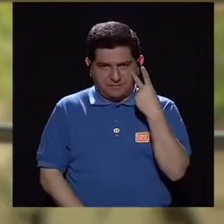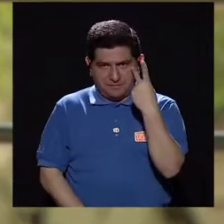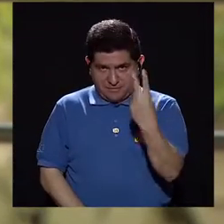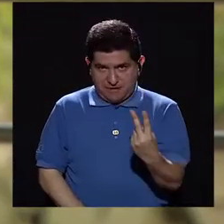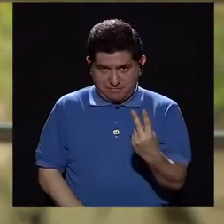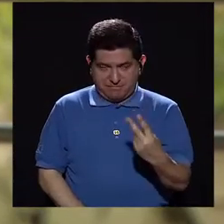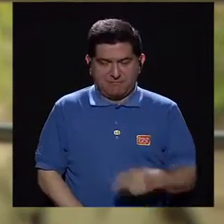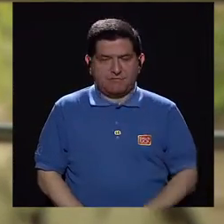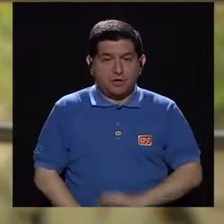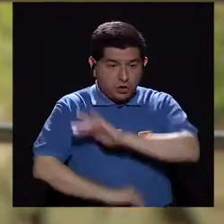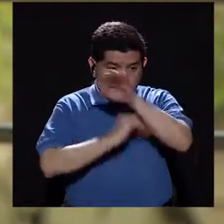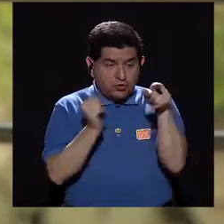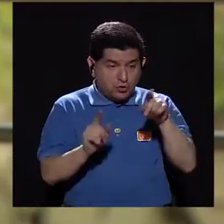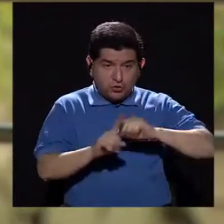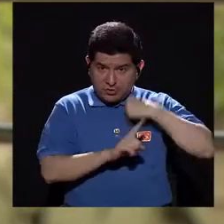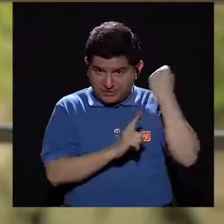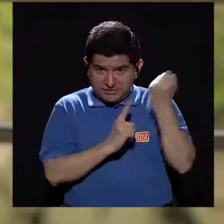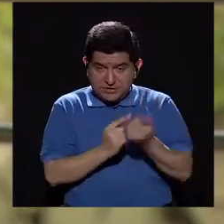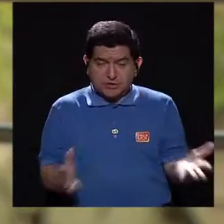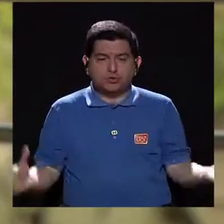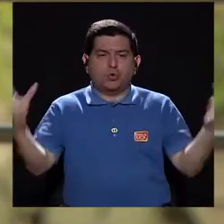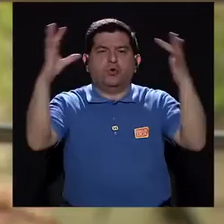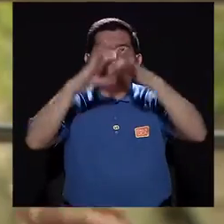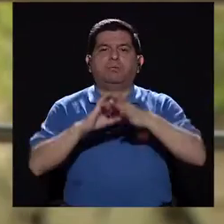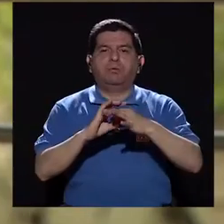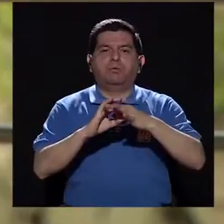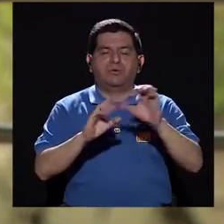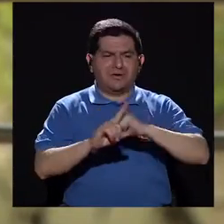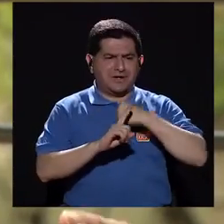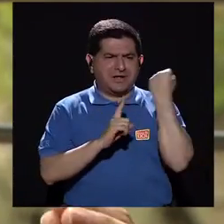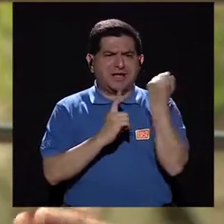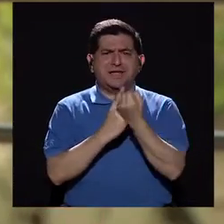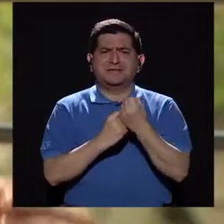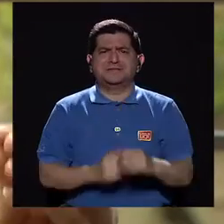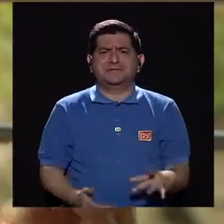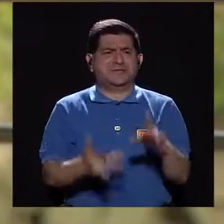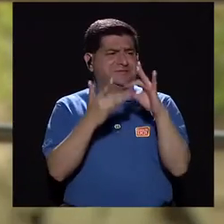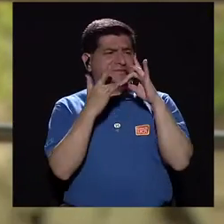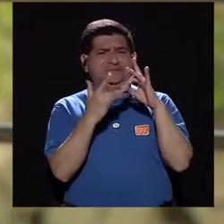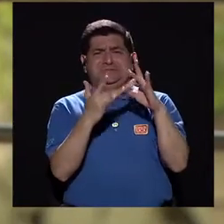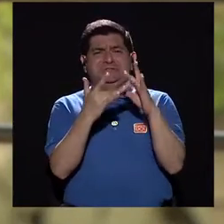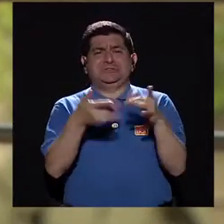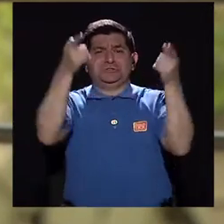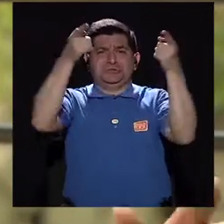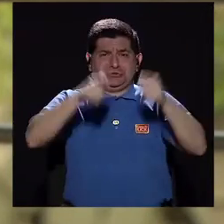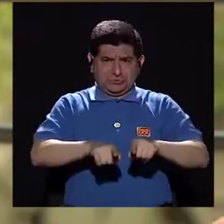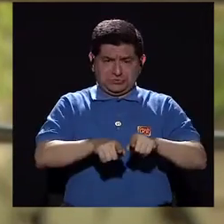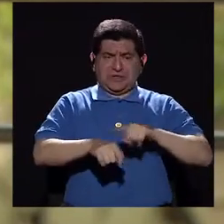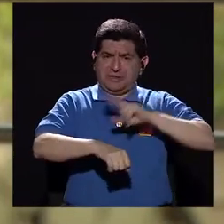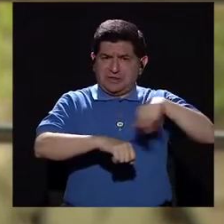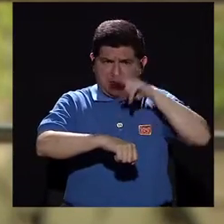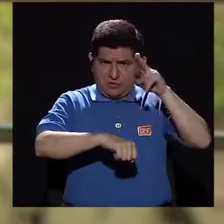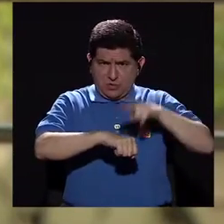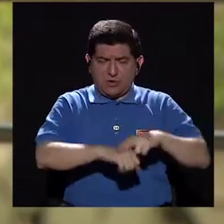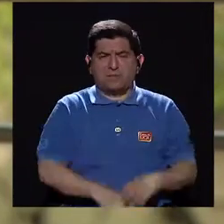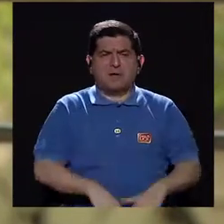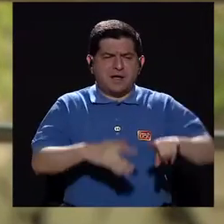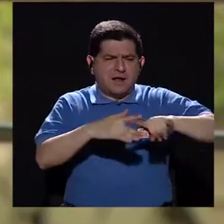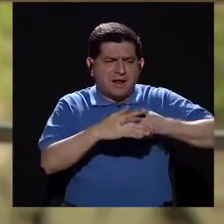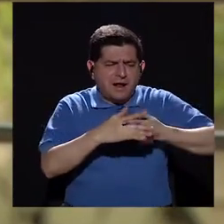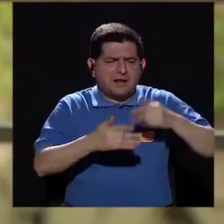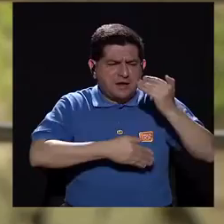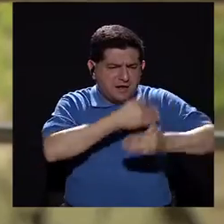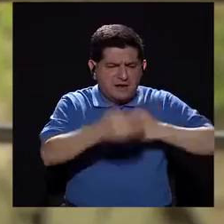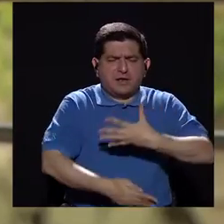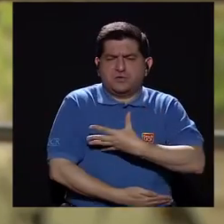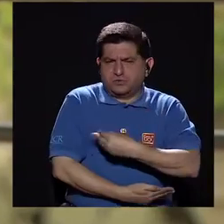Entonces, vea cómo de alguna manera todos esos factores se unen en situaciones muy particulares que se da por lo general